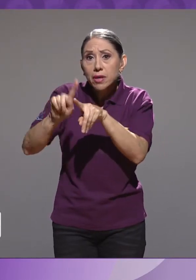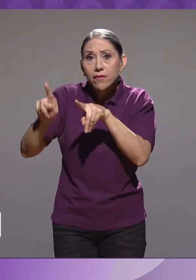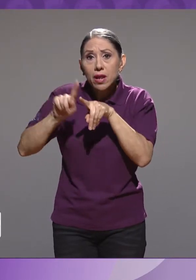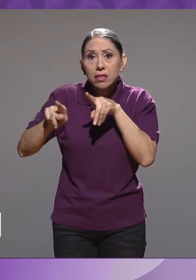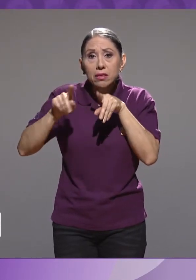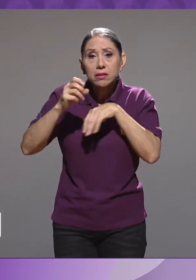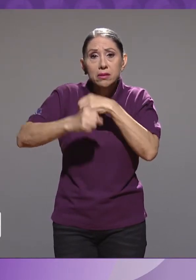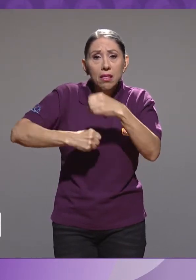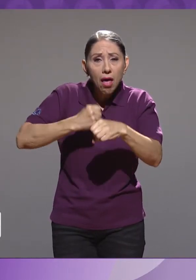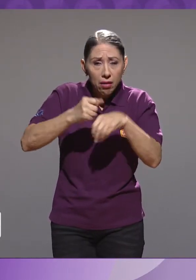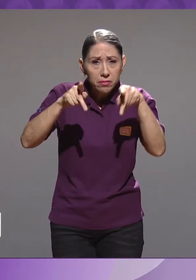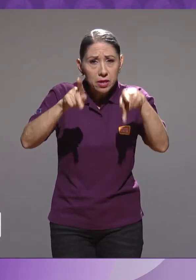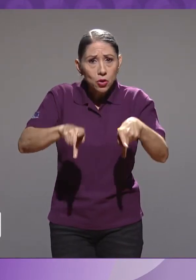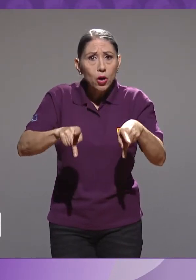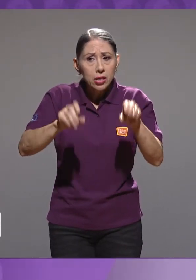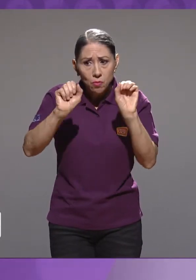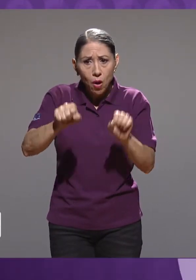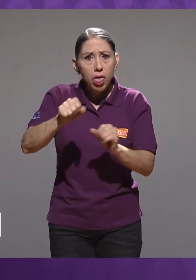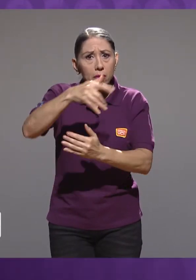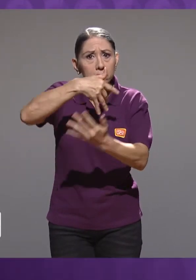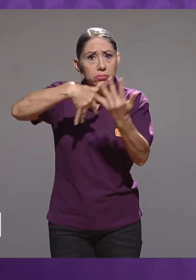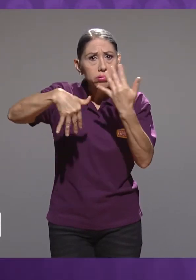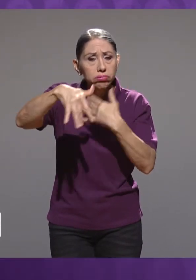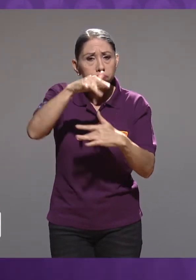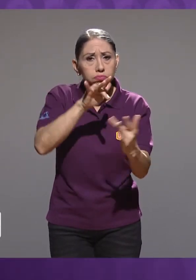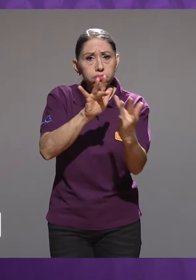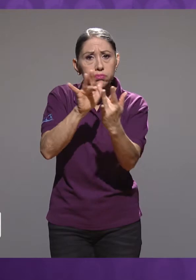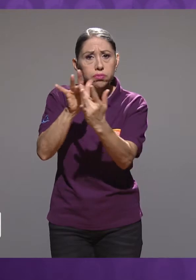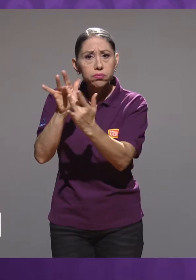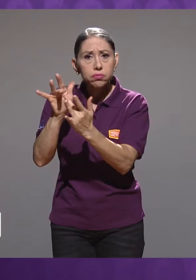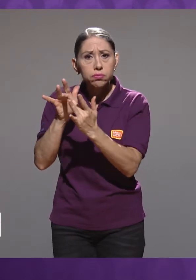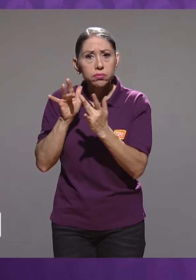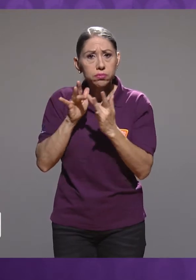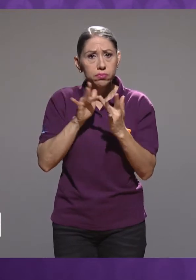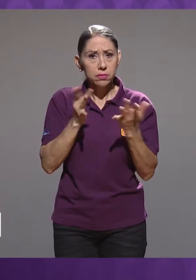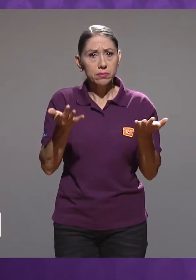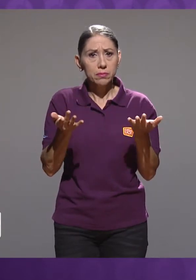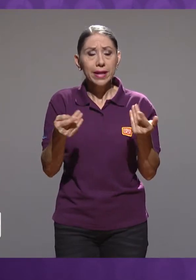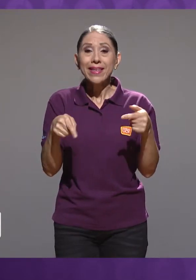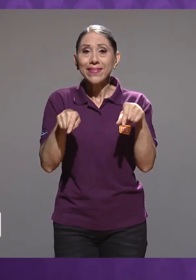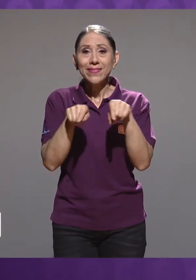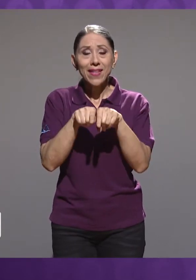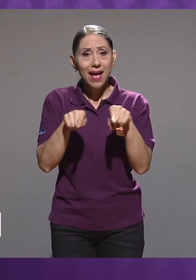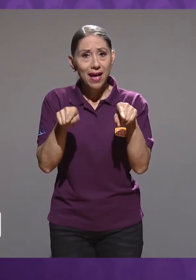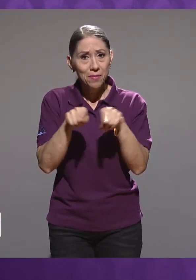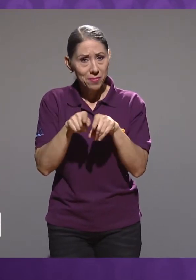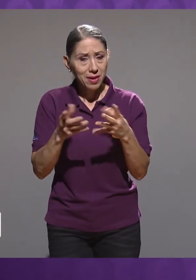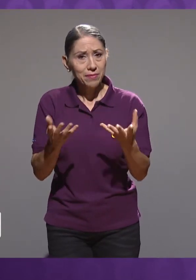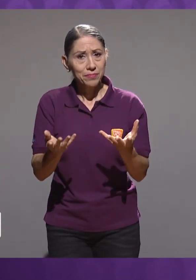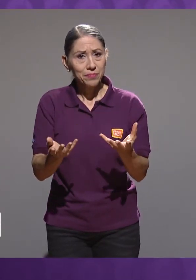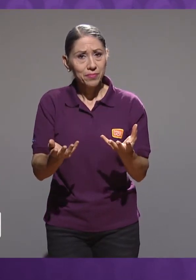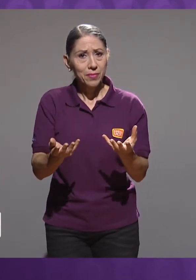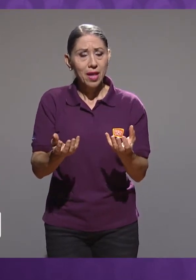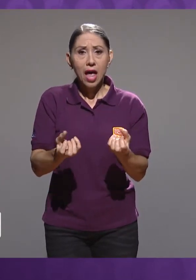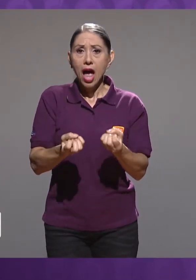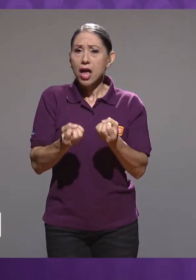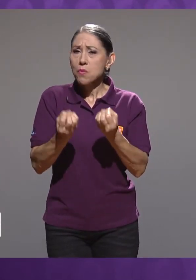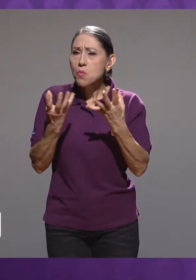intergeneracionalmente, porque también hay mucha acción de la